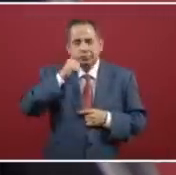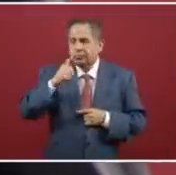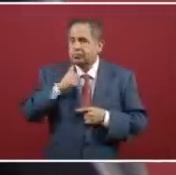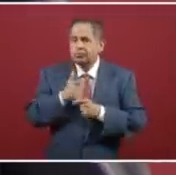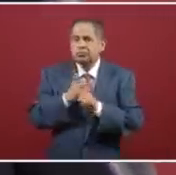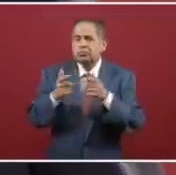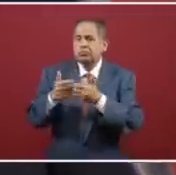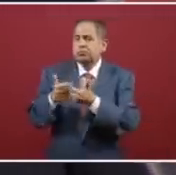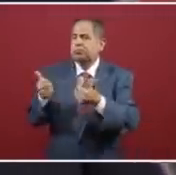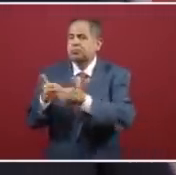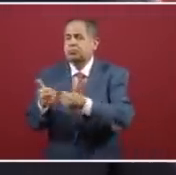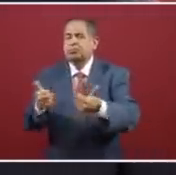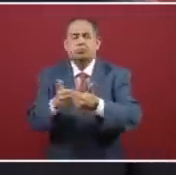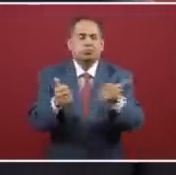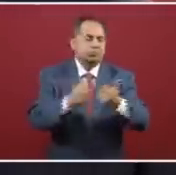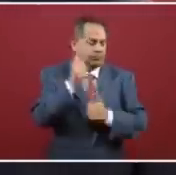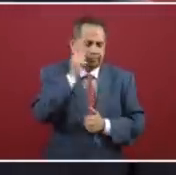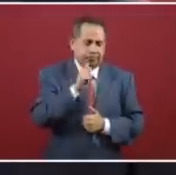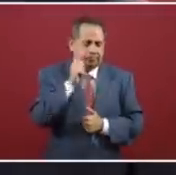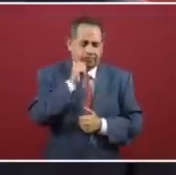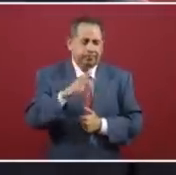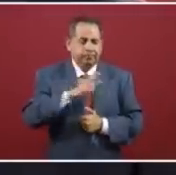habido radicales